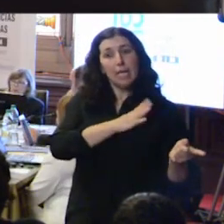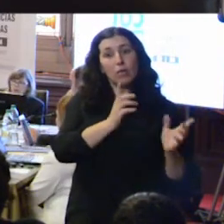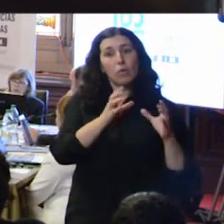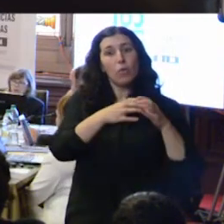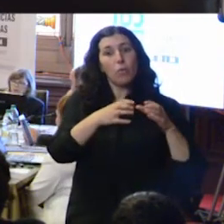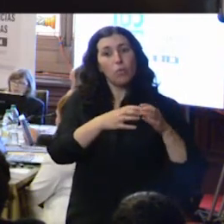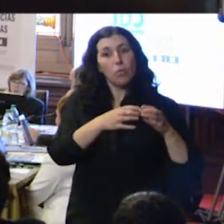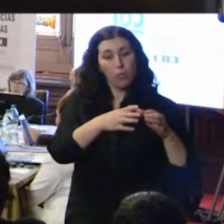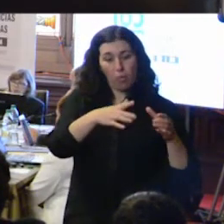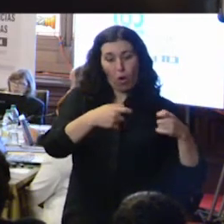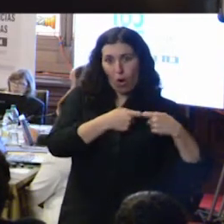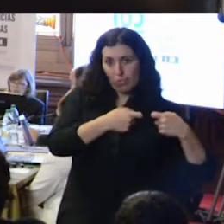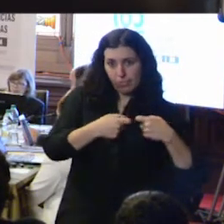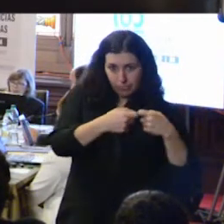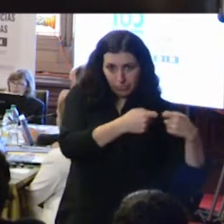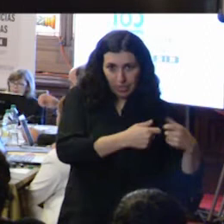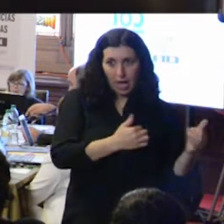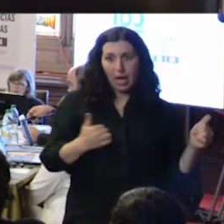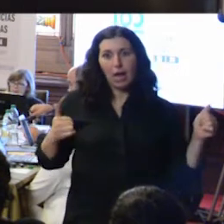desde la sociedad civil esté acompañada